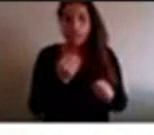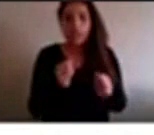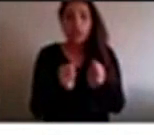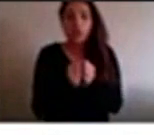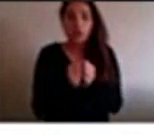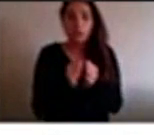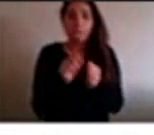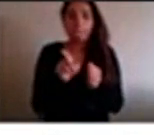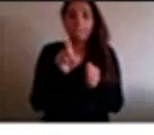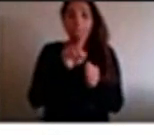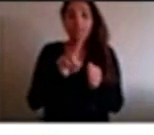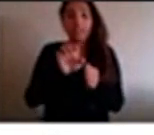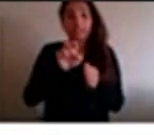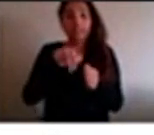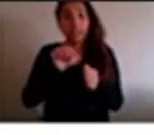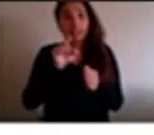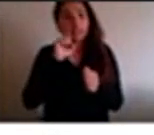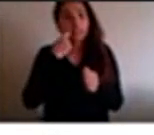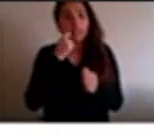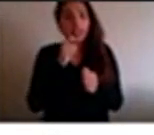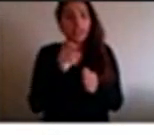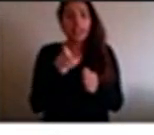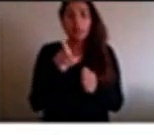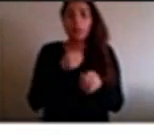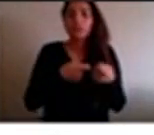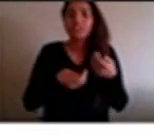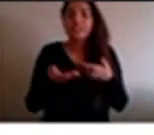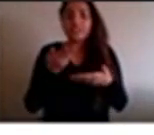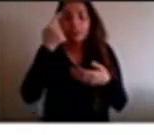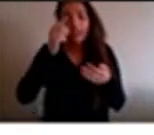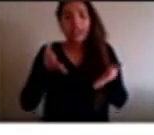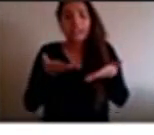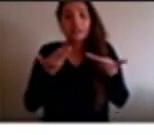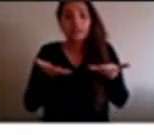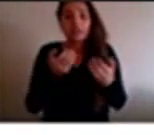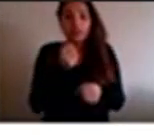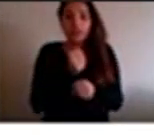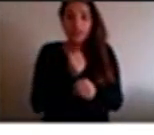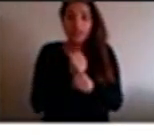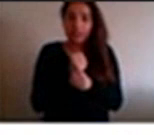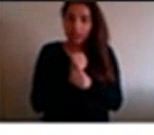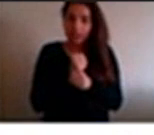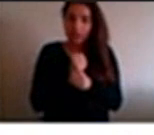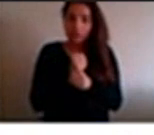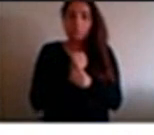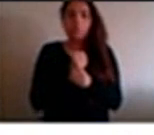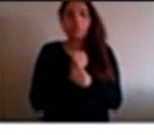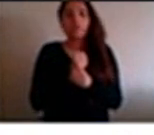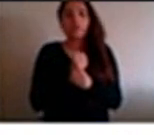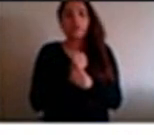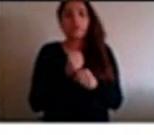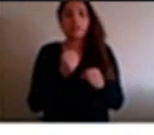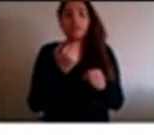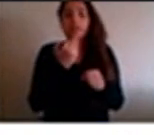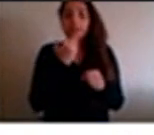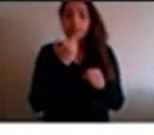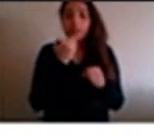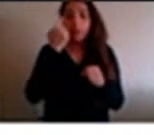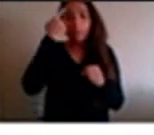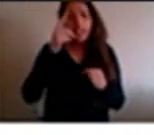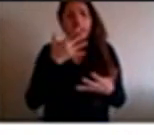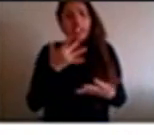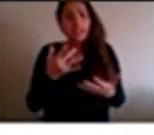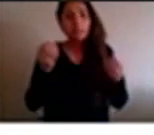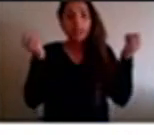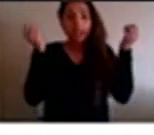y con universidades para generar mayor accesibilidad de las personas con discapacidad en la formación para el trabajo.